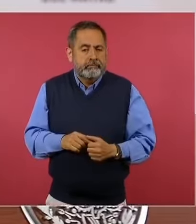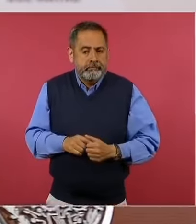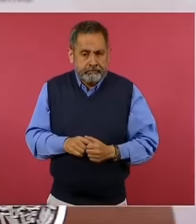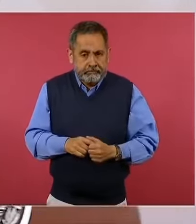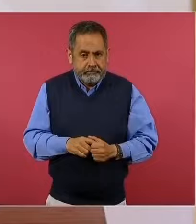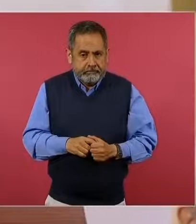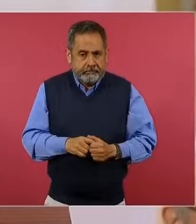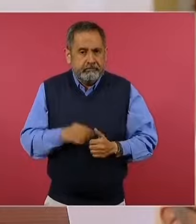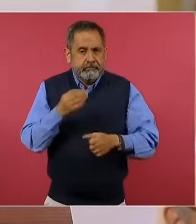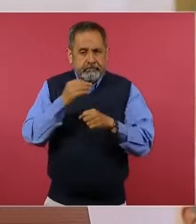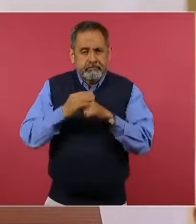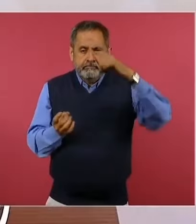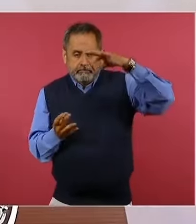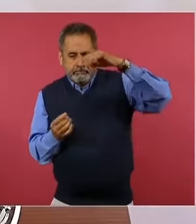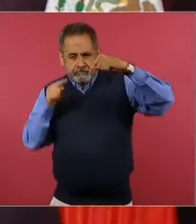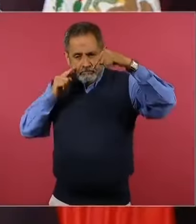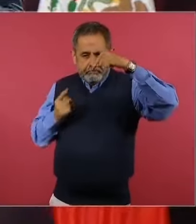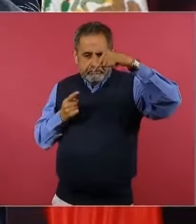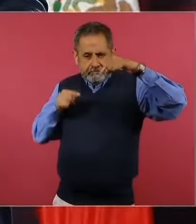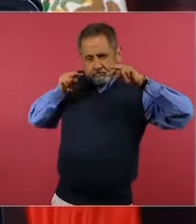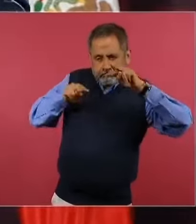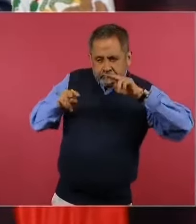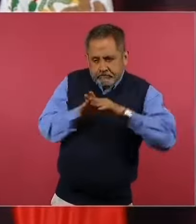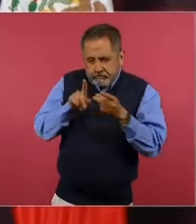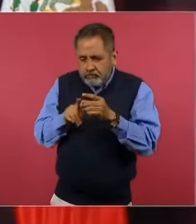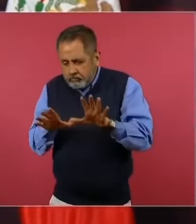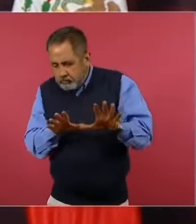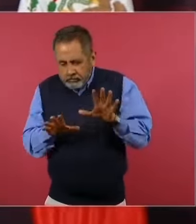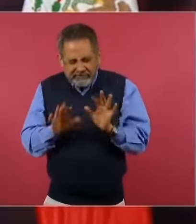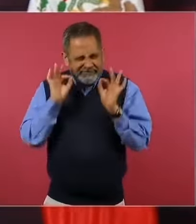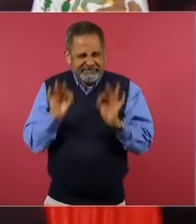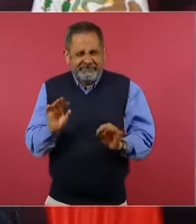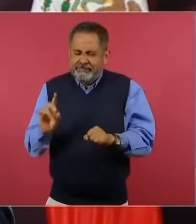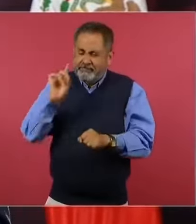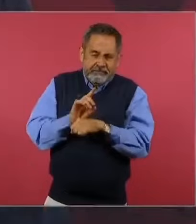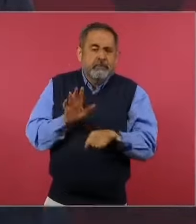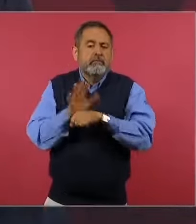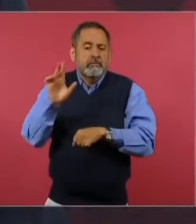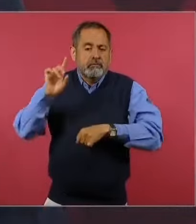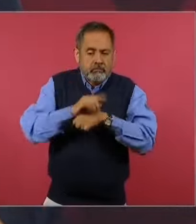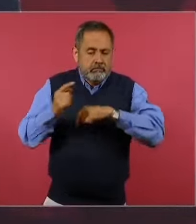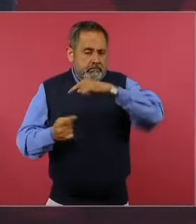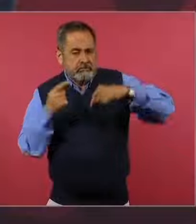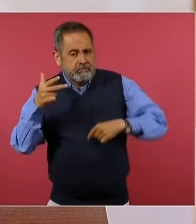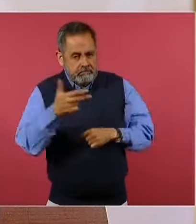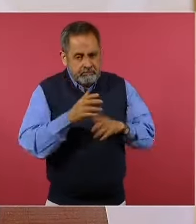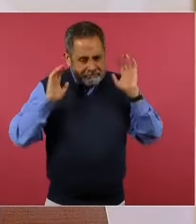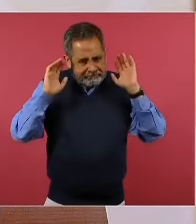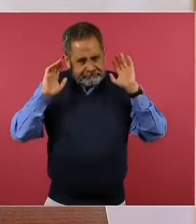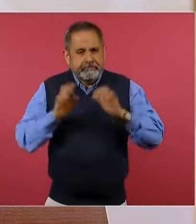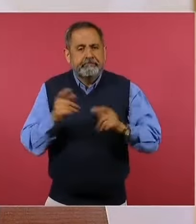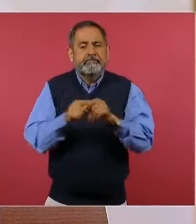pues radares, satélites para tener precisión sobre lo del huracán. Eso nada